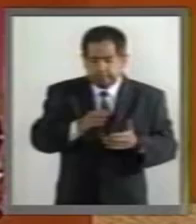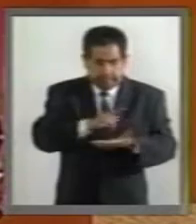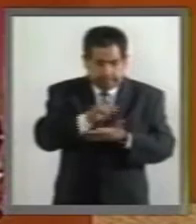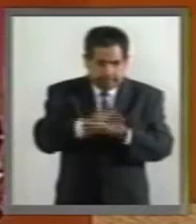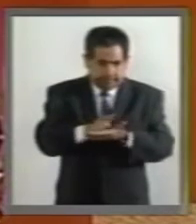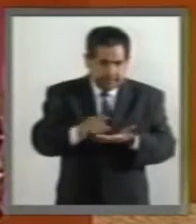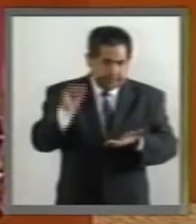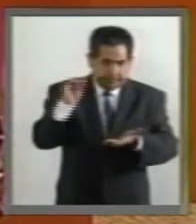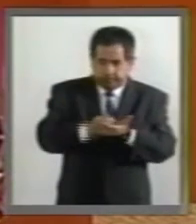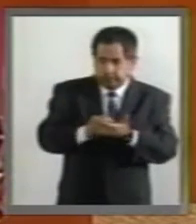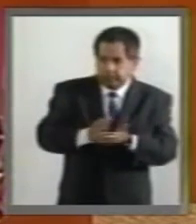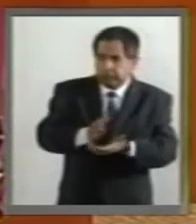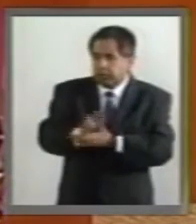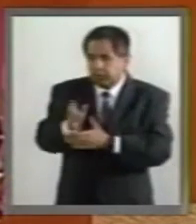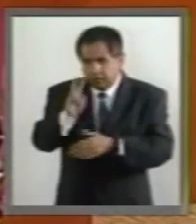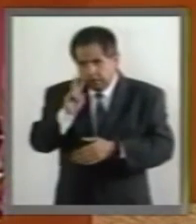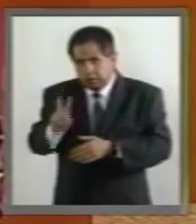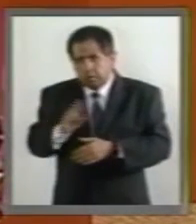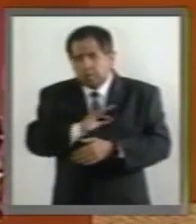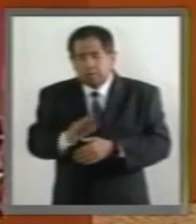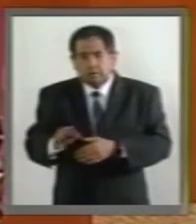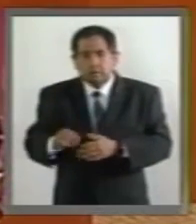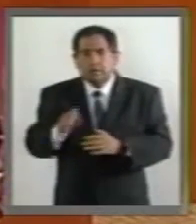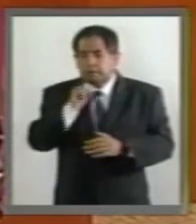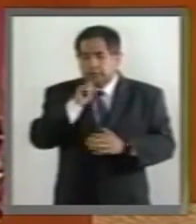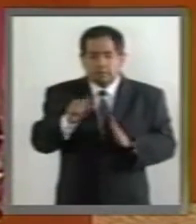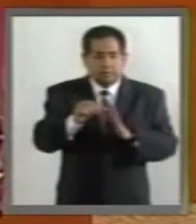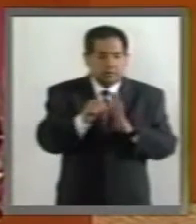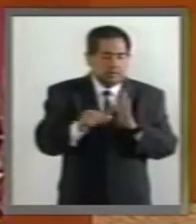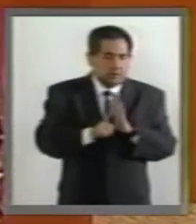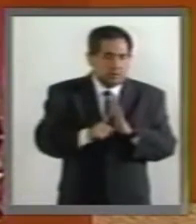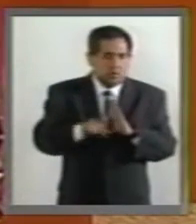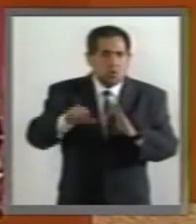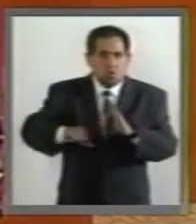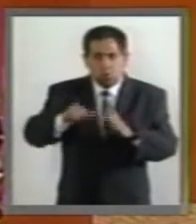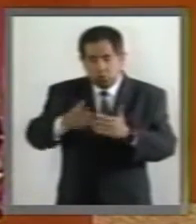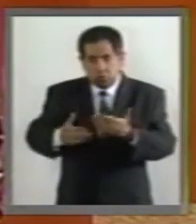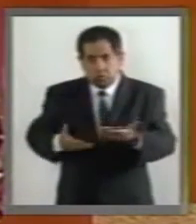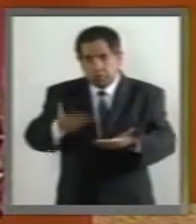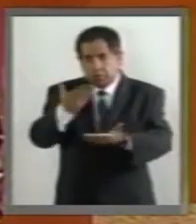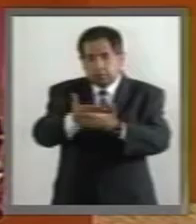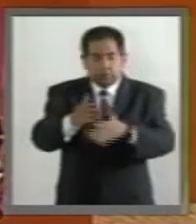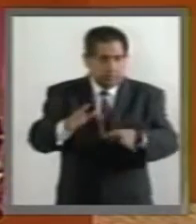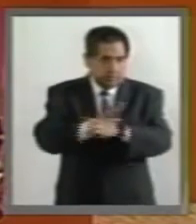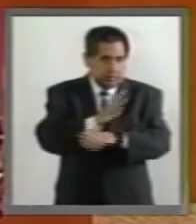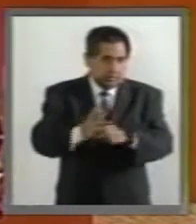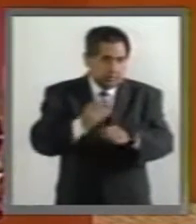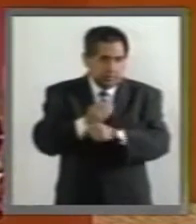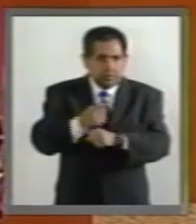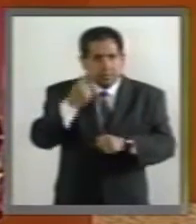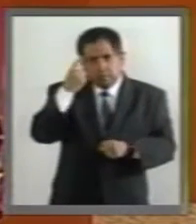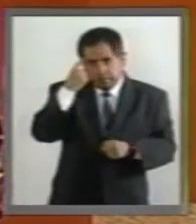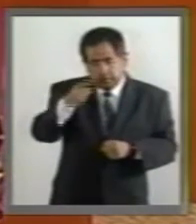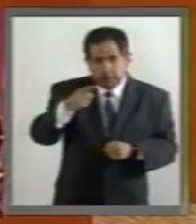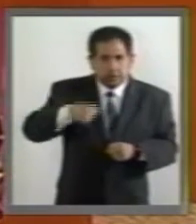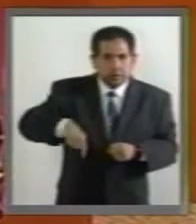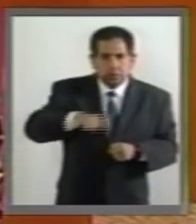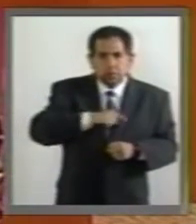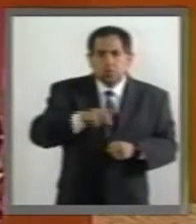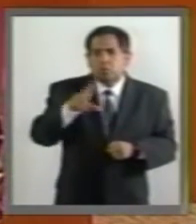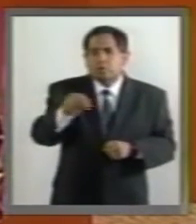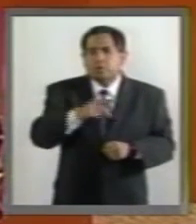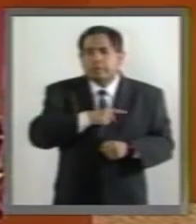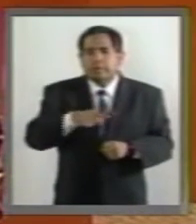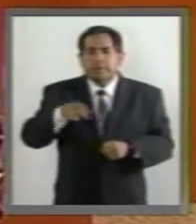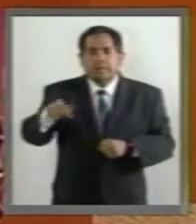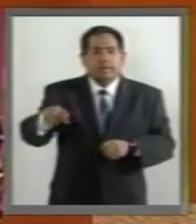ley y particularmente en el artículo al cual hoy presento esta reforma para que no haya